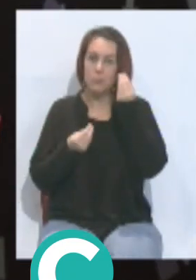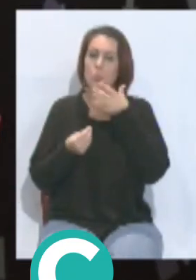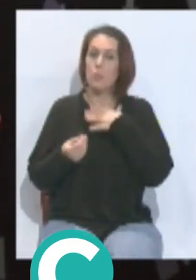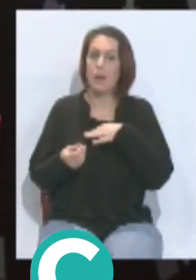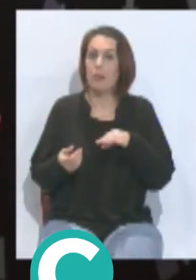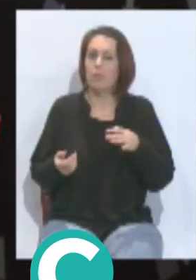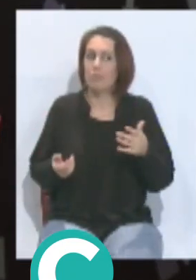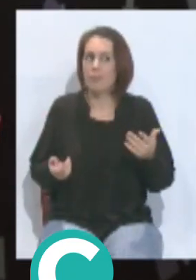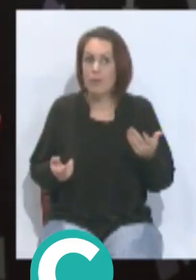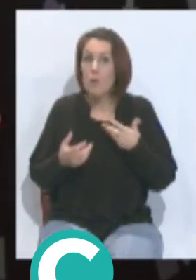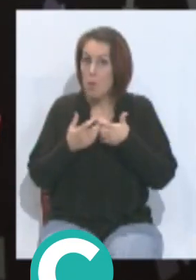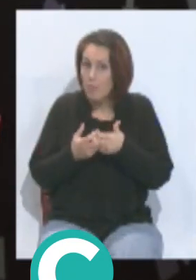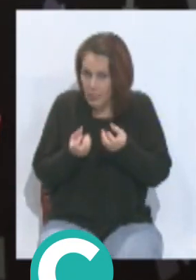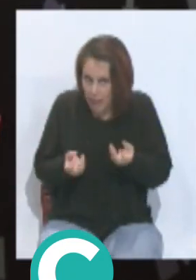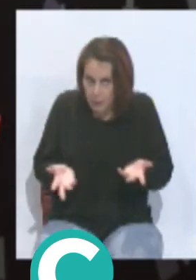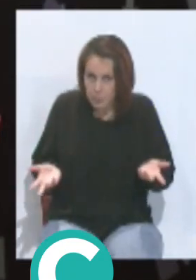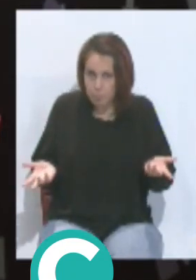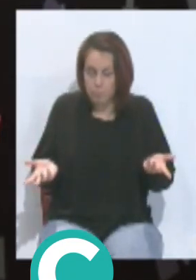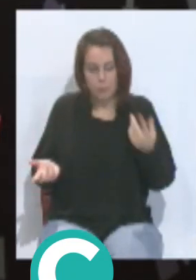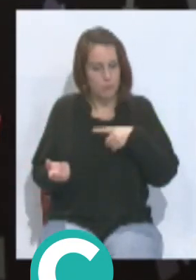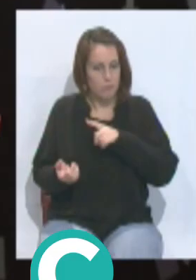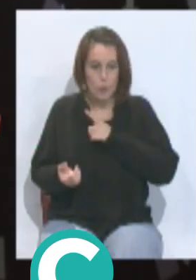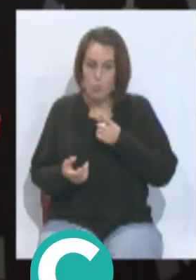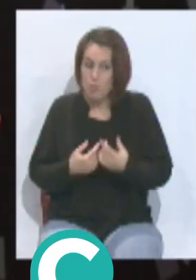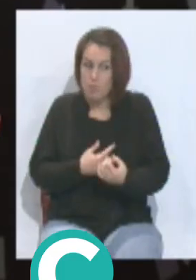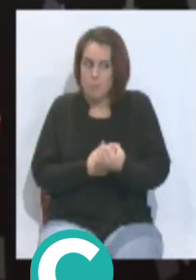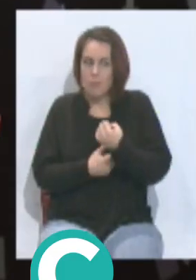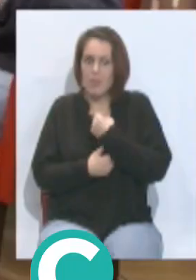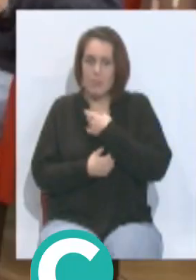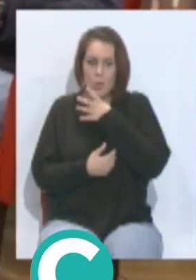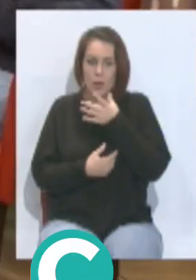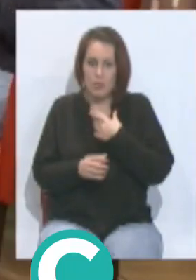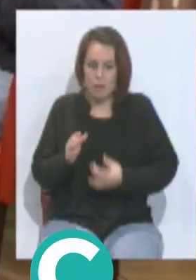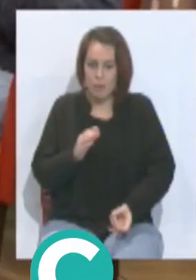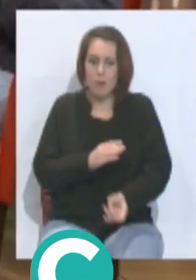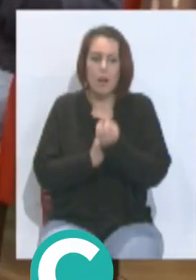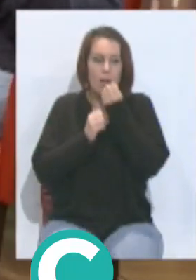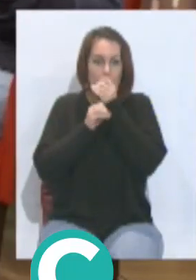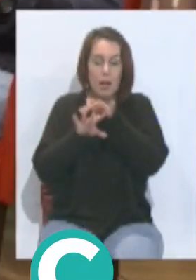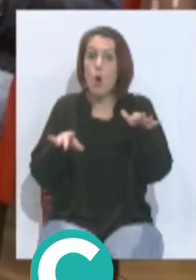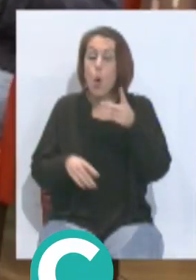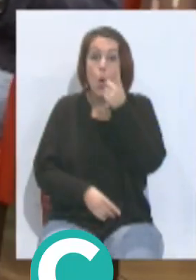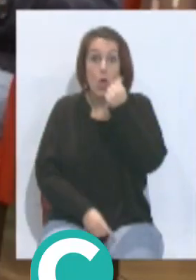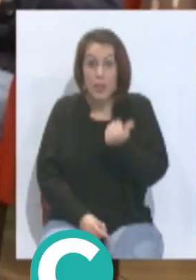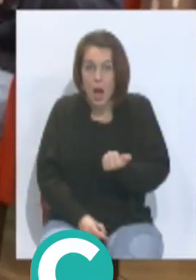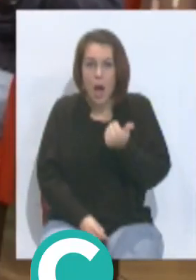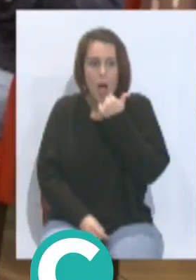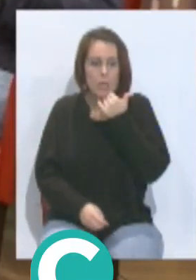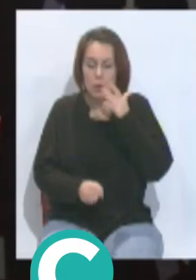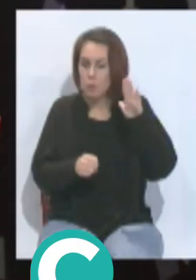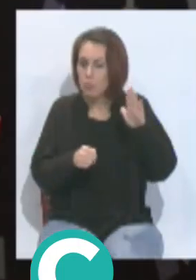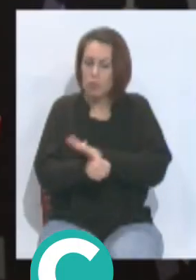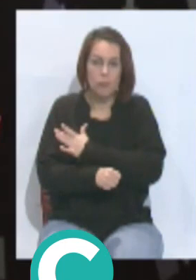¿no?, funcionar bien. Uh-huh. Desde luego nos ha superado, porque es verdad que lo lanzamos y en apenas 24 horas, pues casi que se